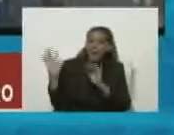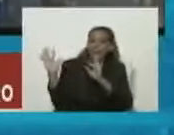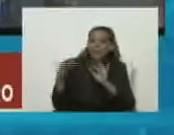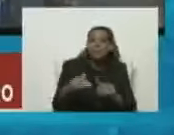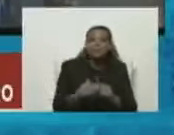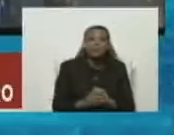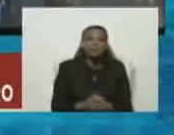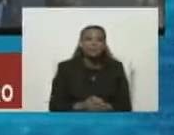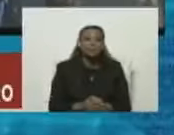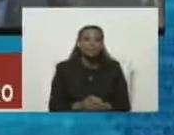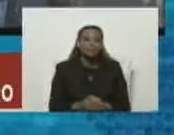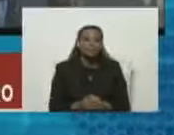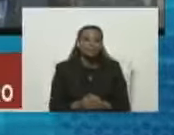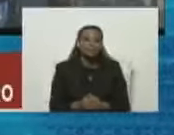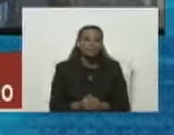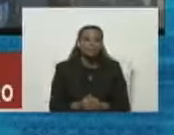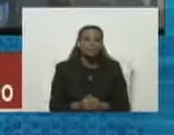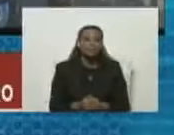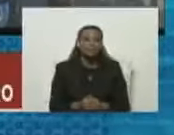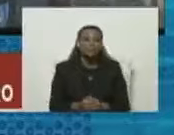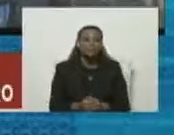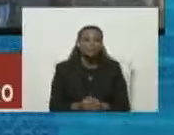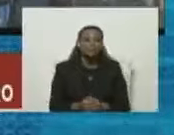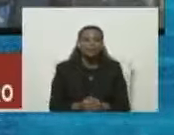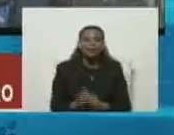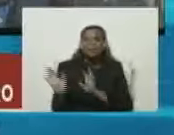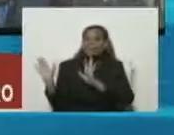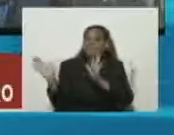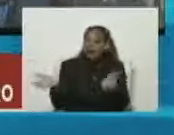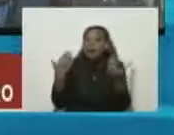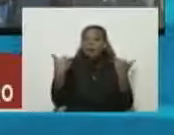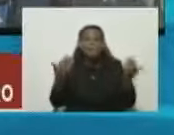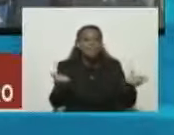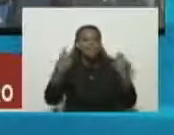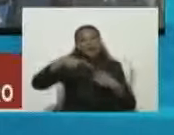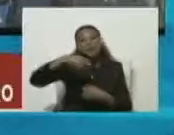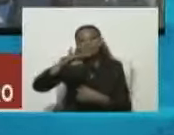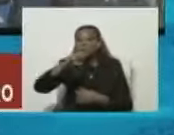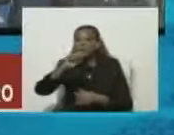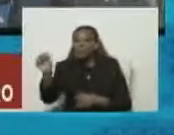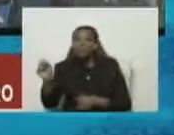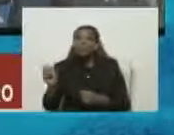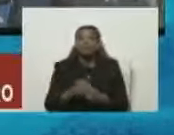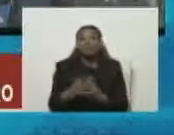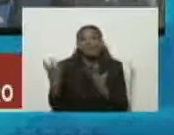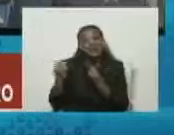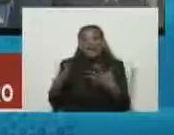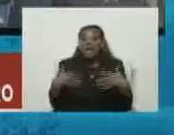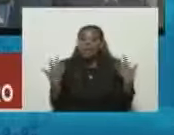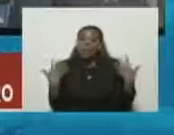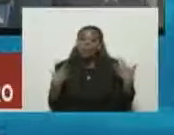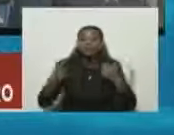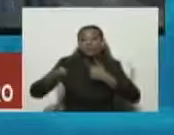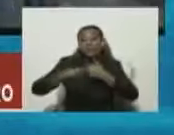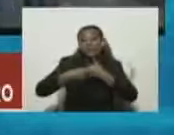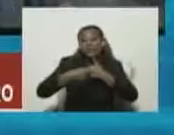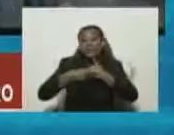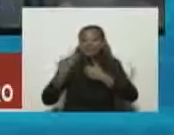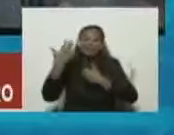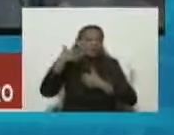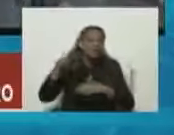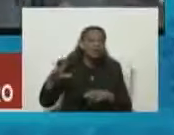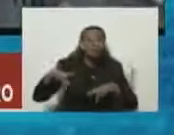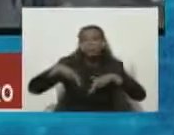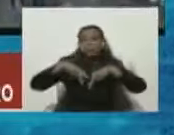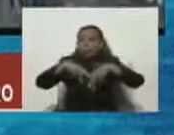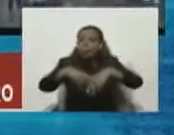¿Qué? No, el que... Vamos, vamos, Nico, vamos, dale, Nico, no